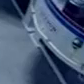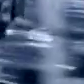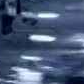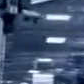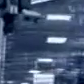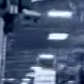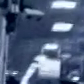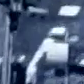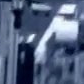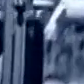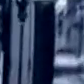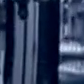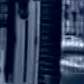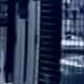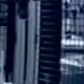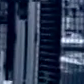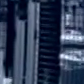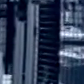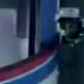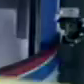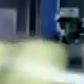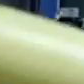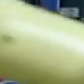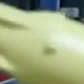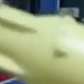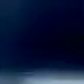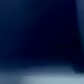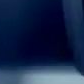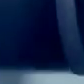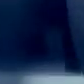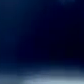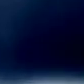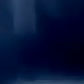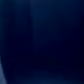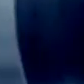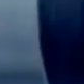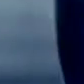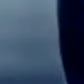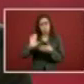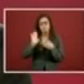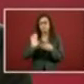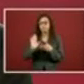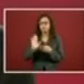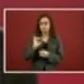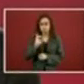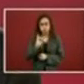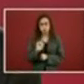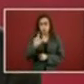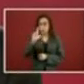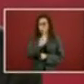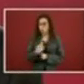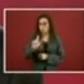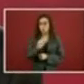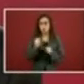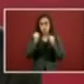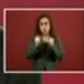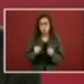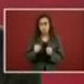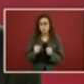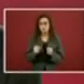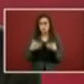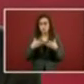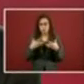o incluso las buenas intenciones que se puedan tener por parte del gobierno, de que esto se reactive o de que pase rápido, que incluso, como lo ha mencionado el presidente, hasta